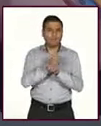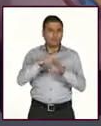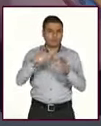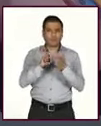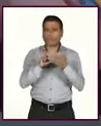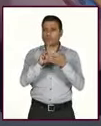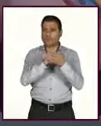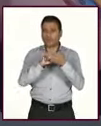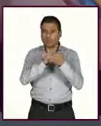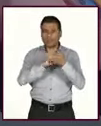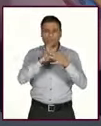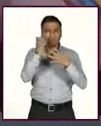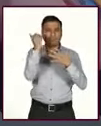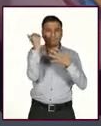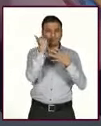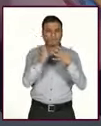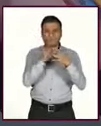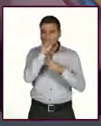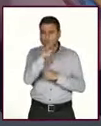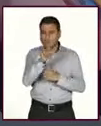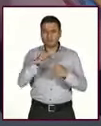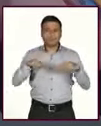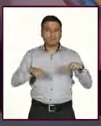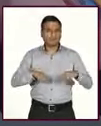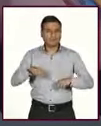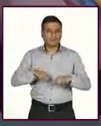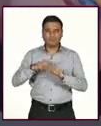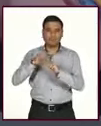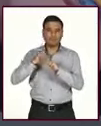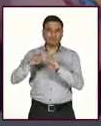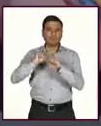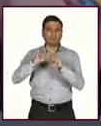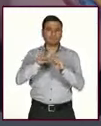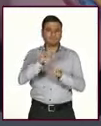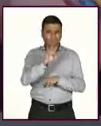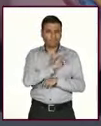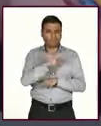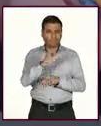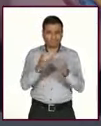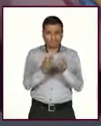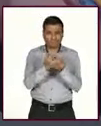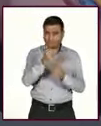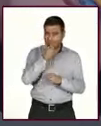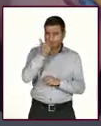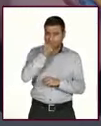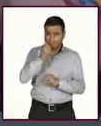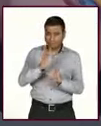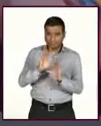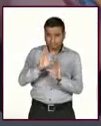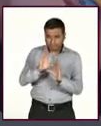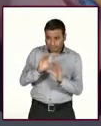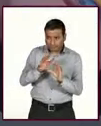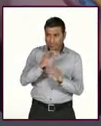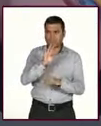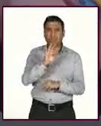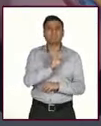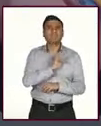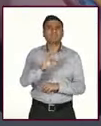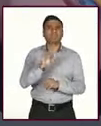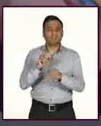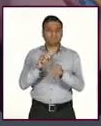las sustancias, así como actividades de reflexión para implementar con sus estudiantes. Así es que es momento de que se inscriban. El